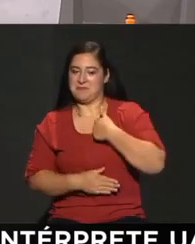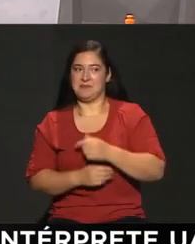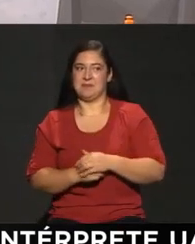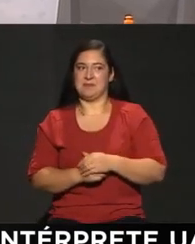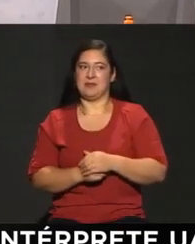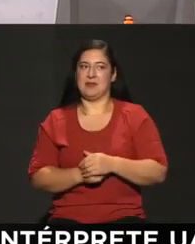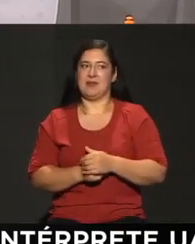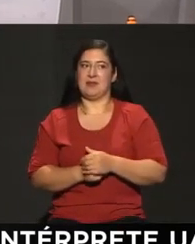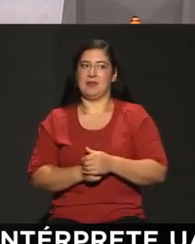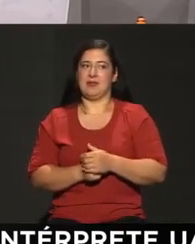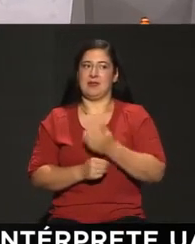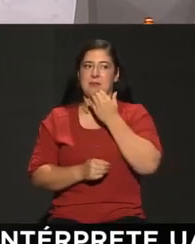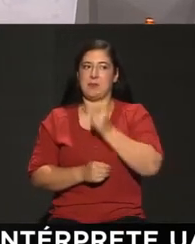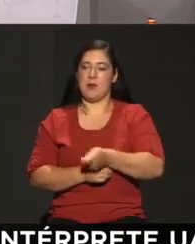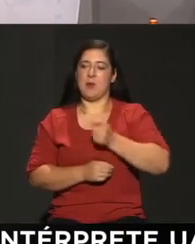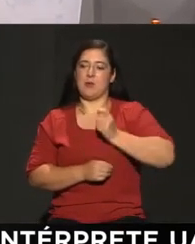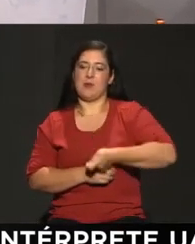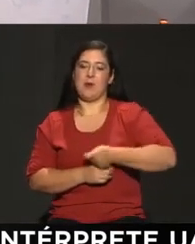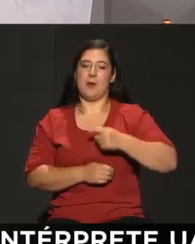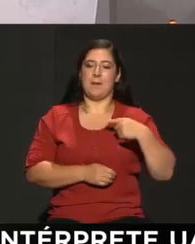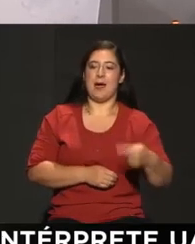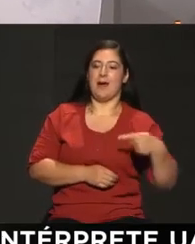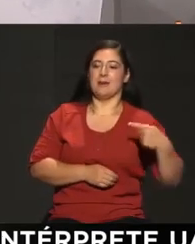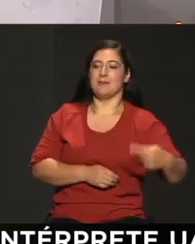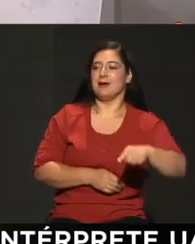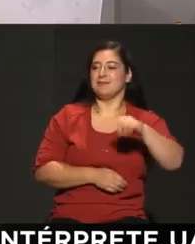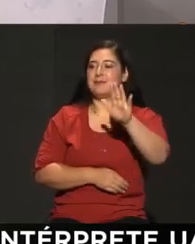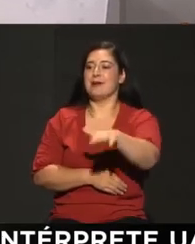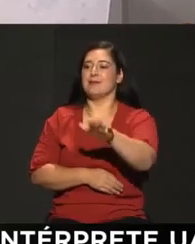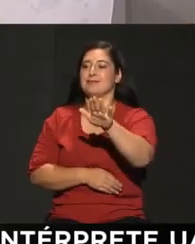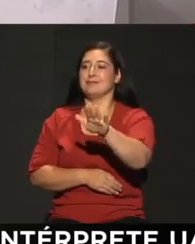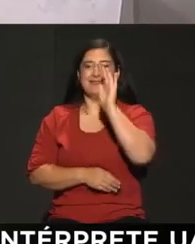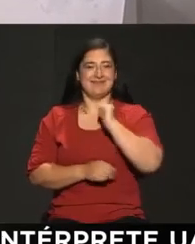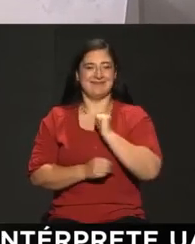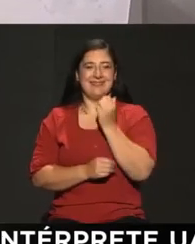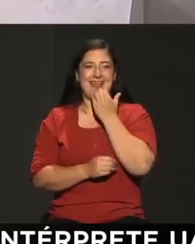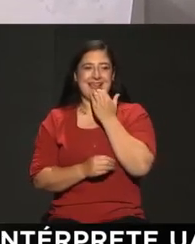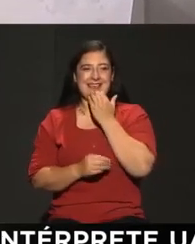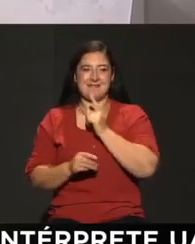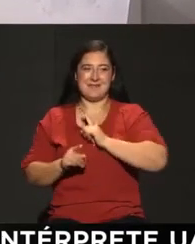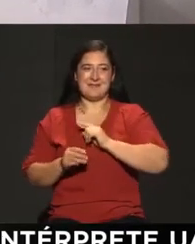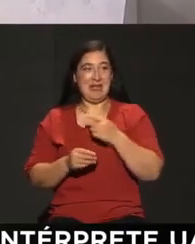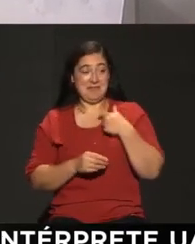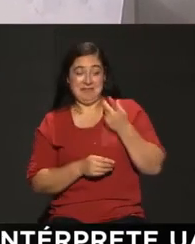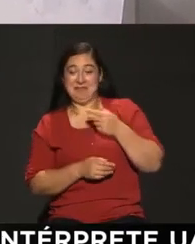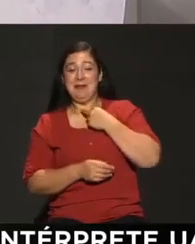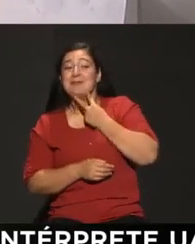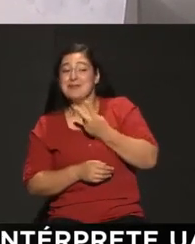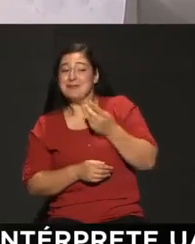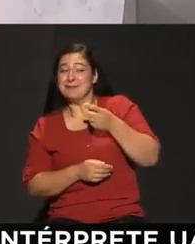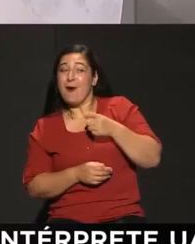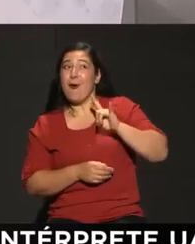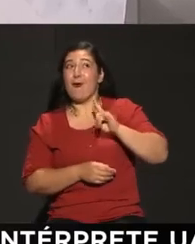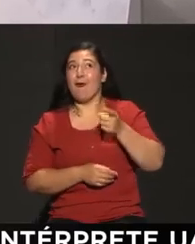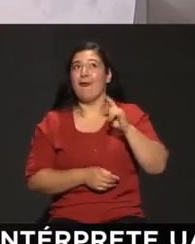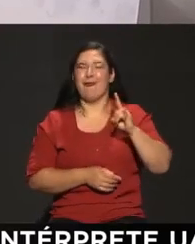Gu, gu. Y este no necesariamente tiene que decir gugu, aunque te quedó muy bien. Ah, bueno. Pero